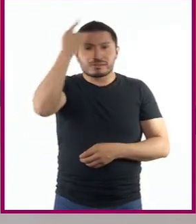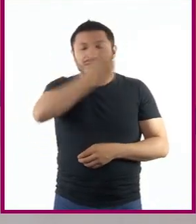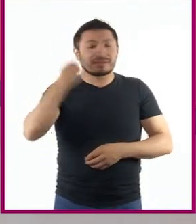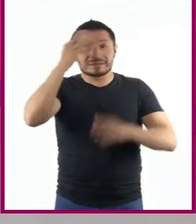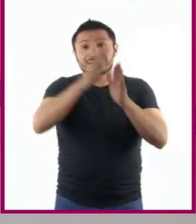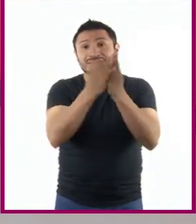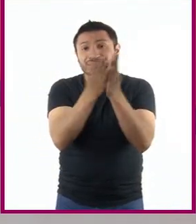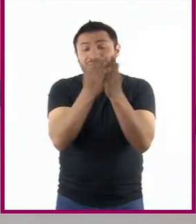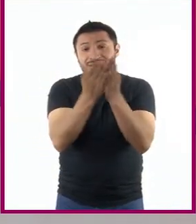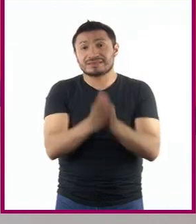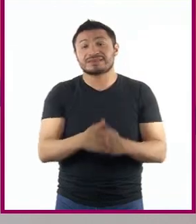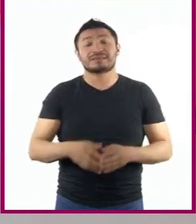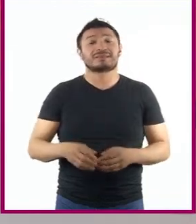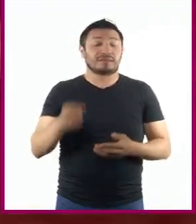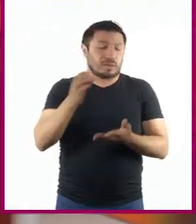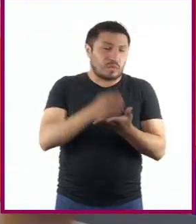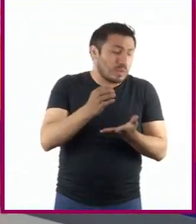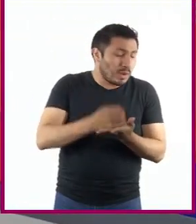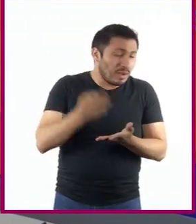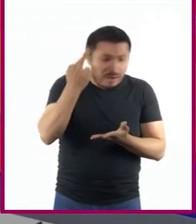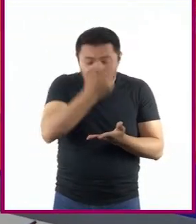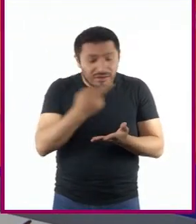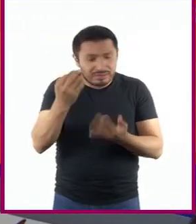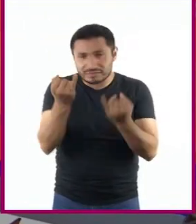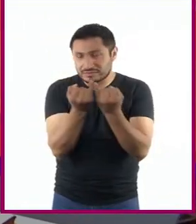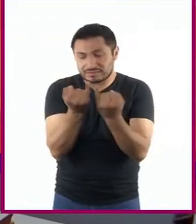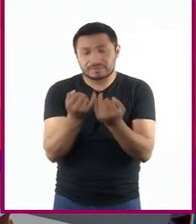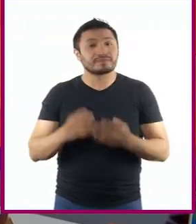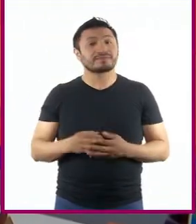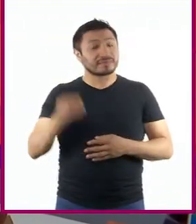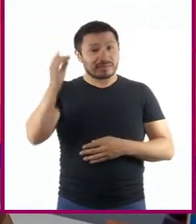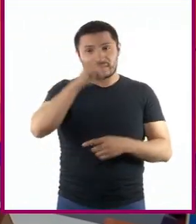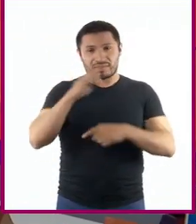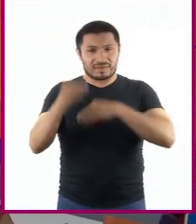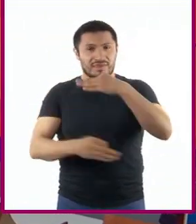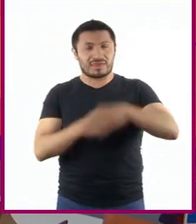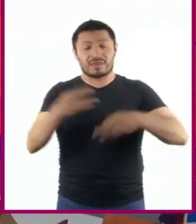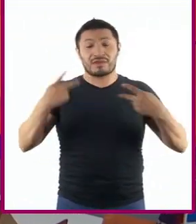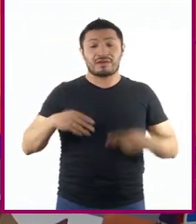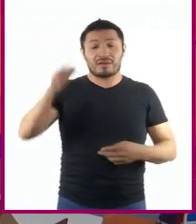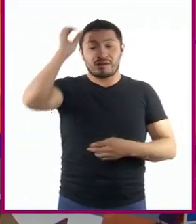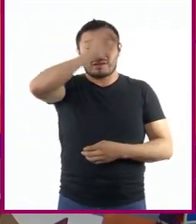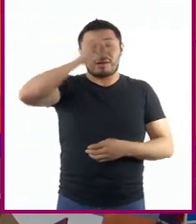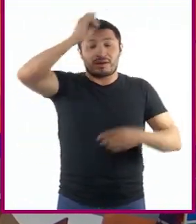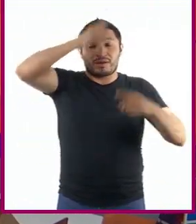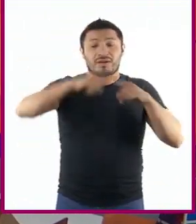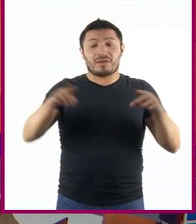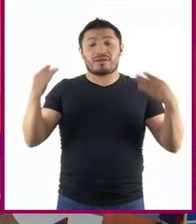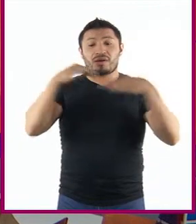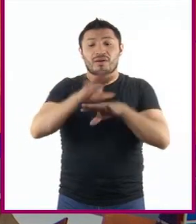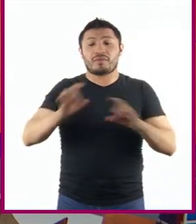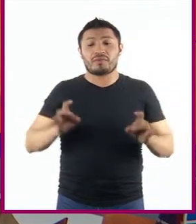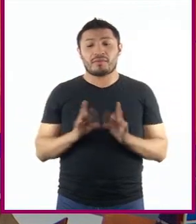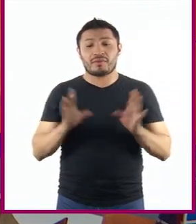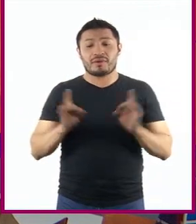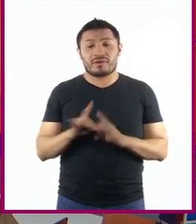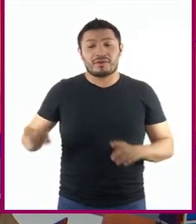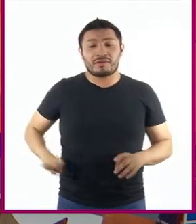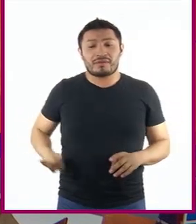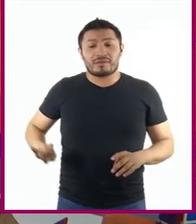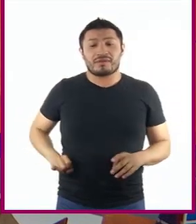texto y revisar sus apuntes. Todos tenemos opiniones acerca de las situaciones que nos interesan y no